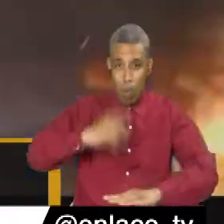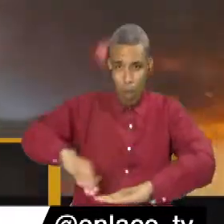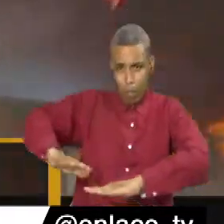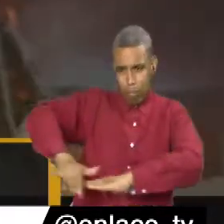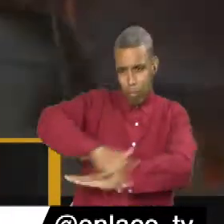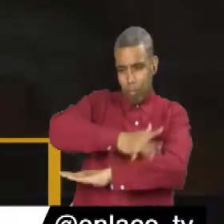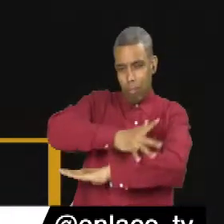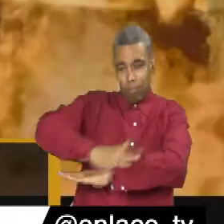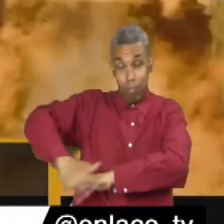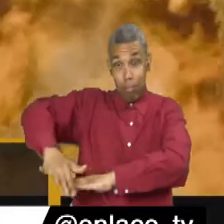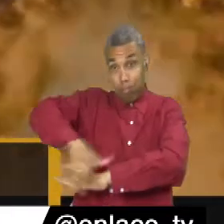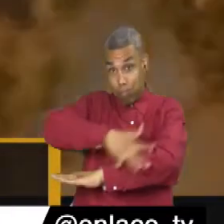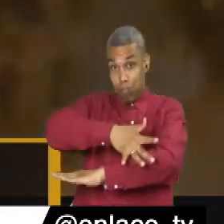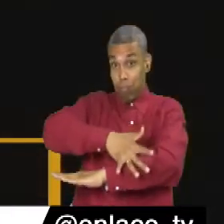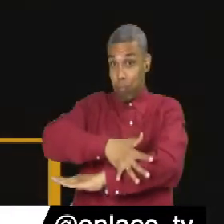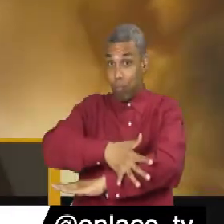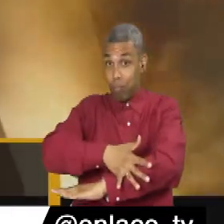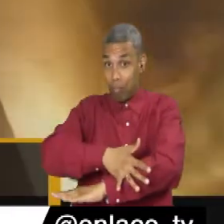deber.